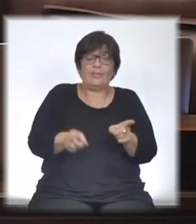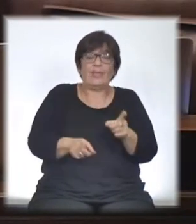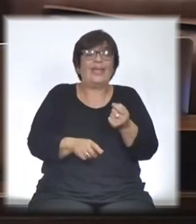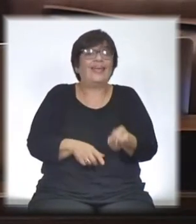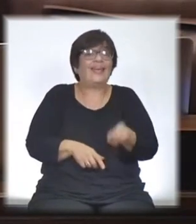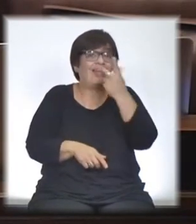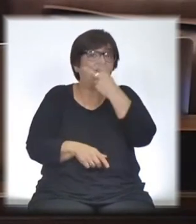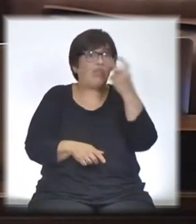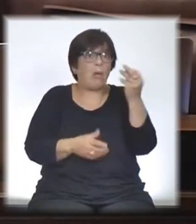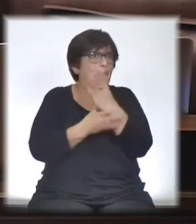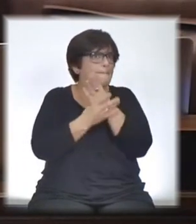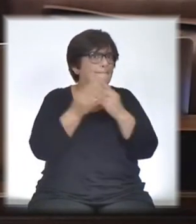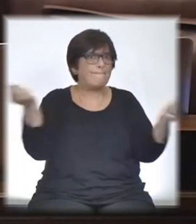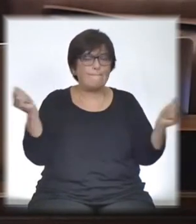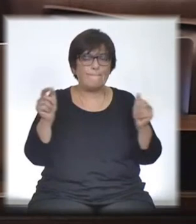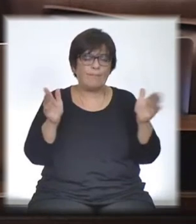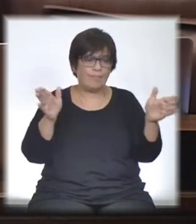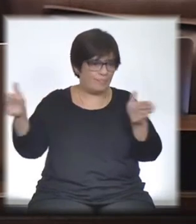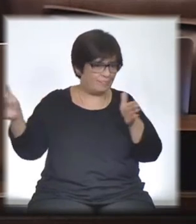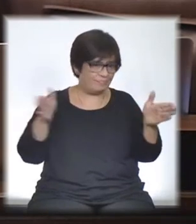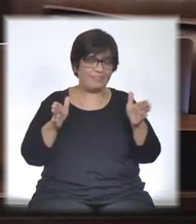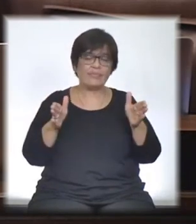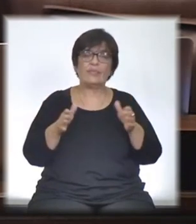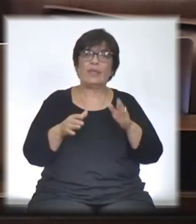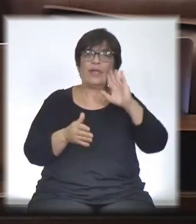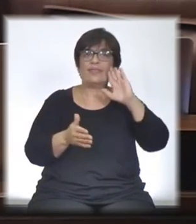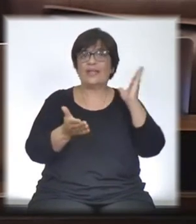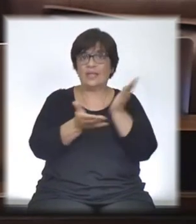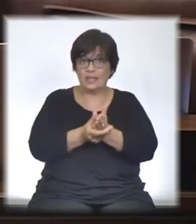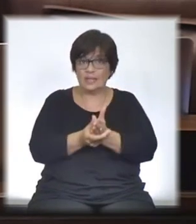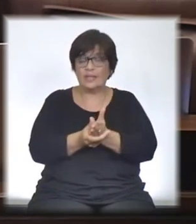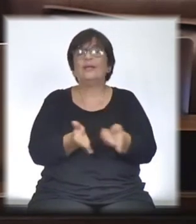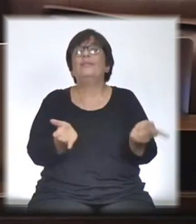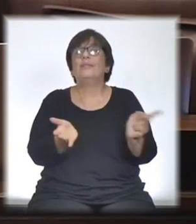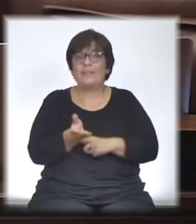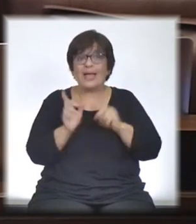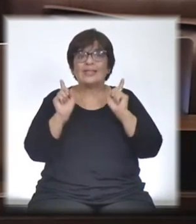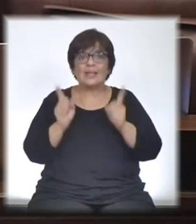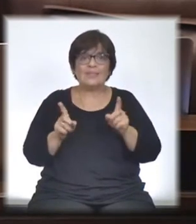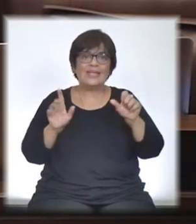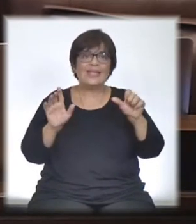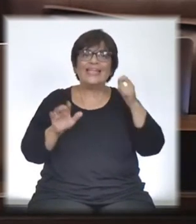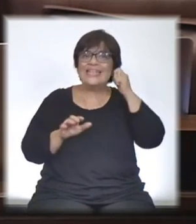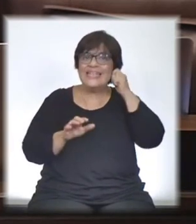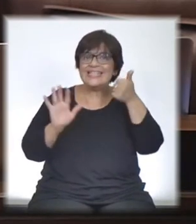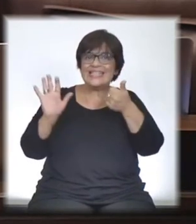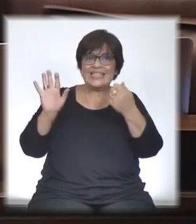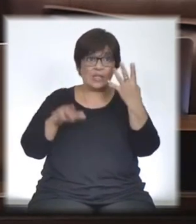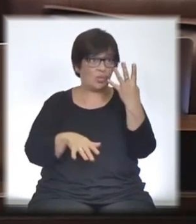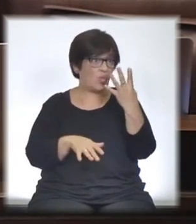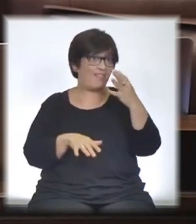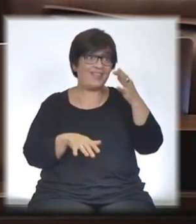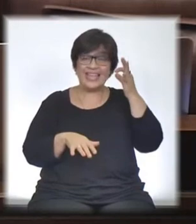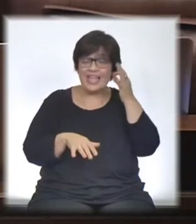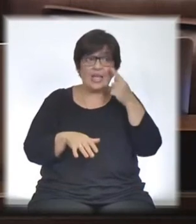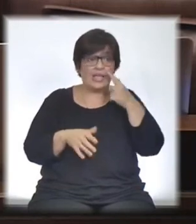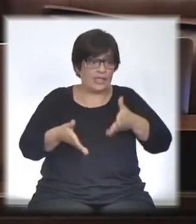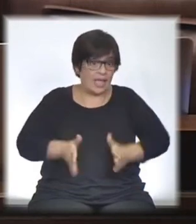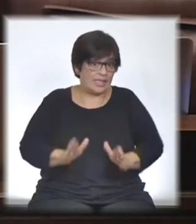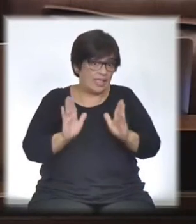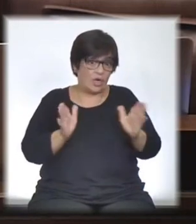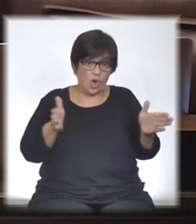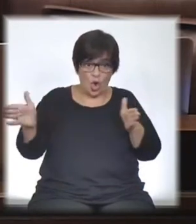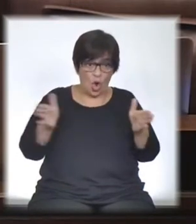200 personas desaparecidas durante la dictadura. Agreguemos 69 niñas y niños que o nacieron en